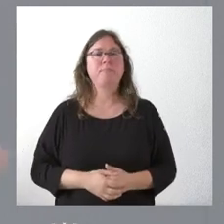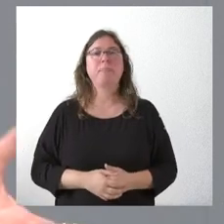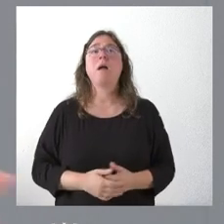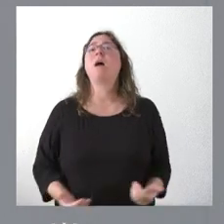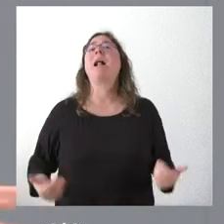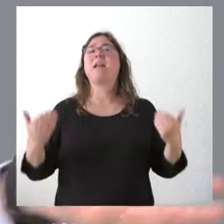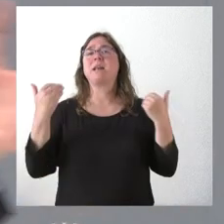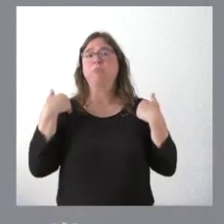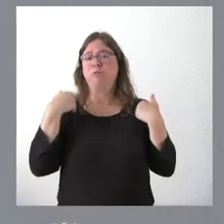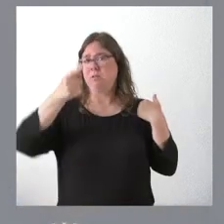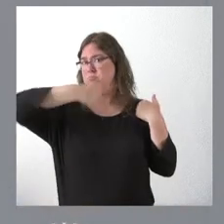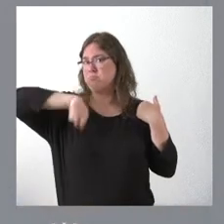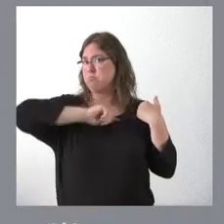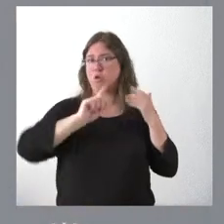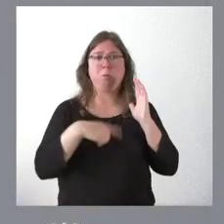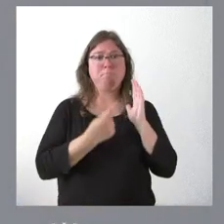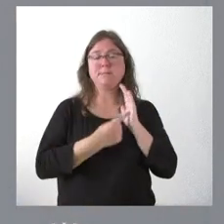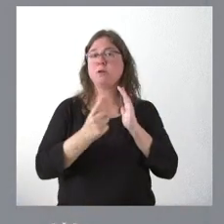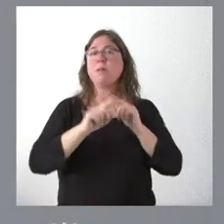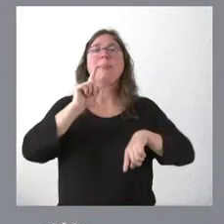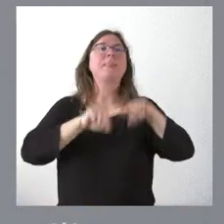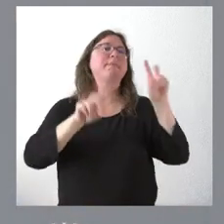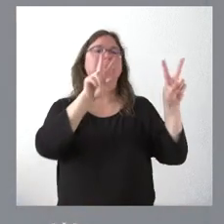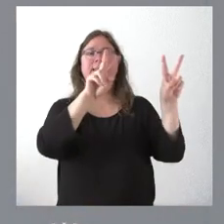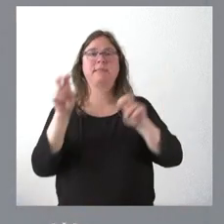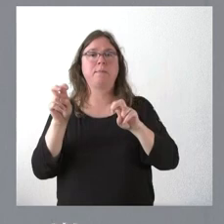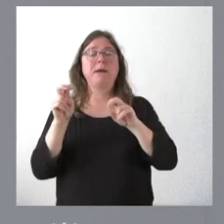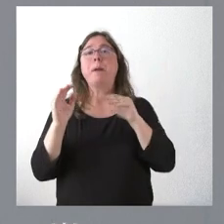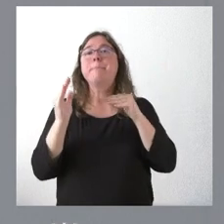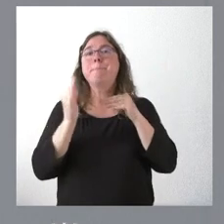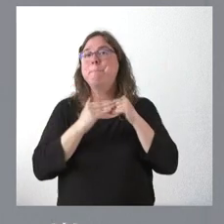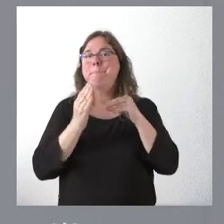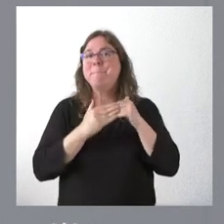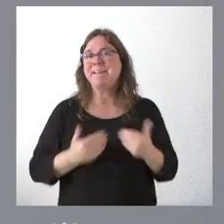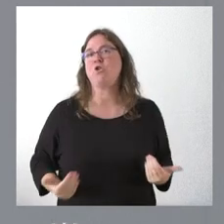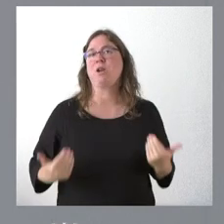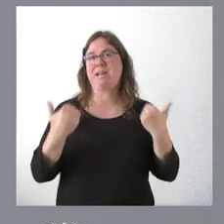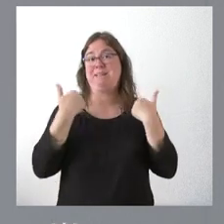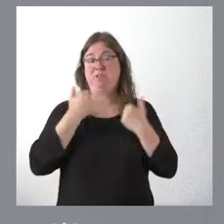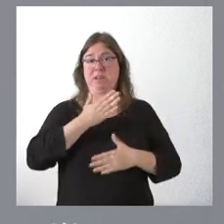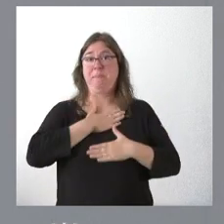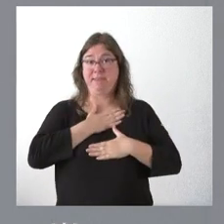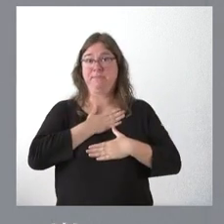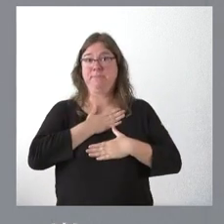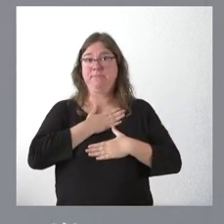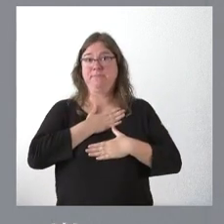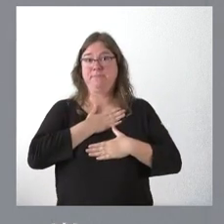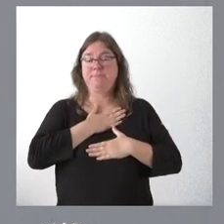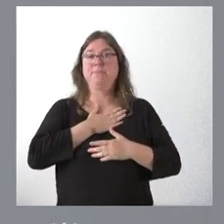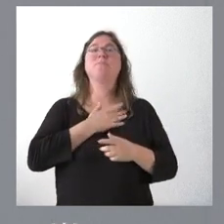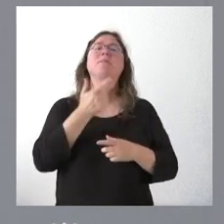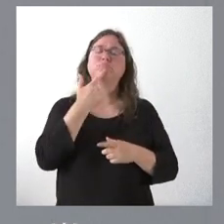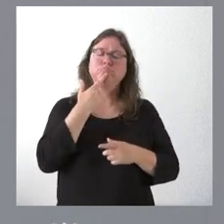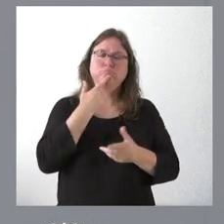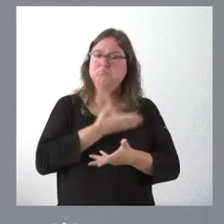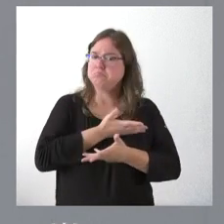responsabilidad nuestra, porque lógicamente al final se valoran más cuestiones, pero al menos en lo que nos corresponde a nosotros como comunidad autónoma, se va a contar con nosotros